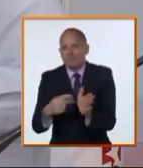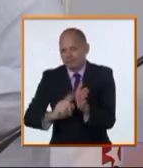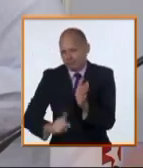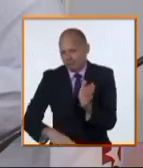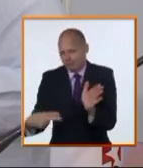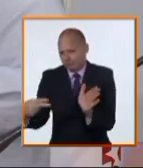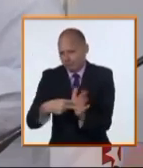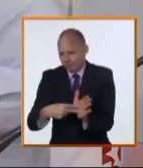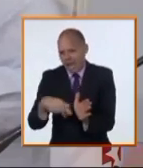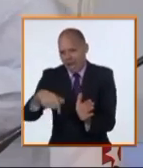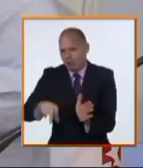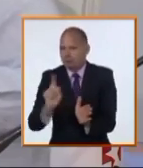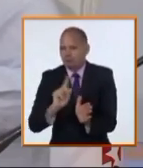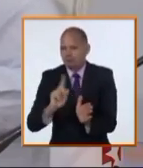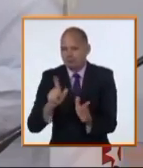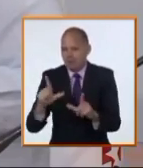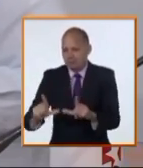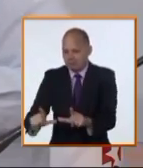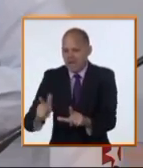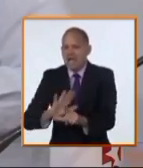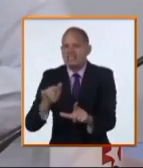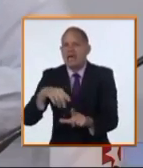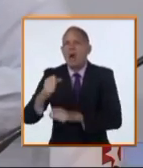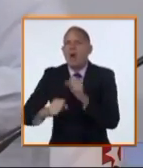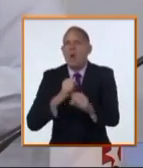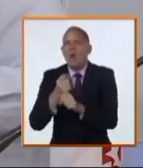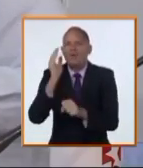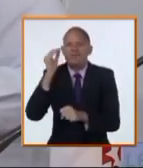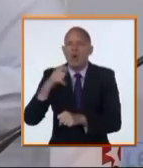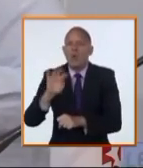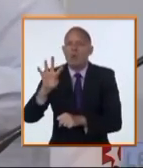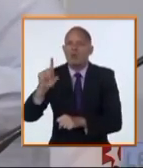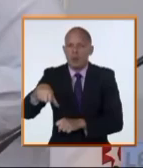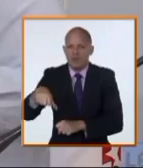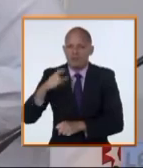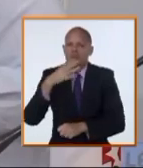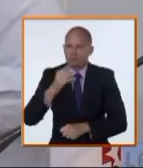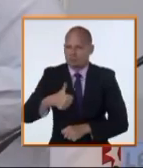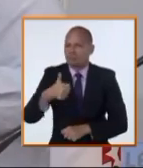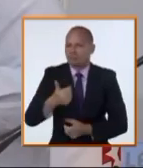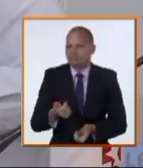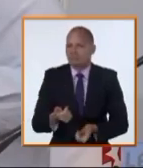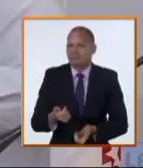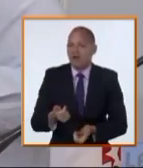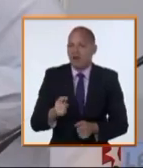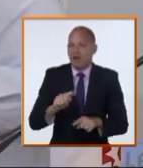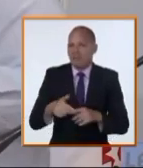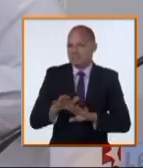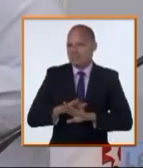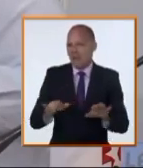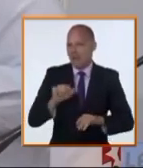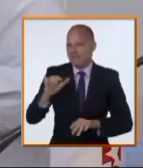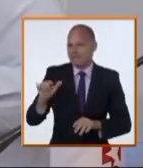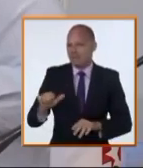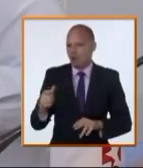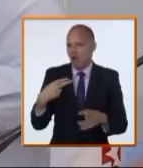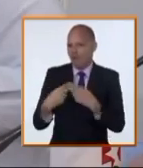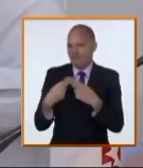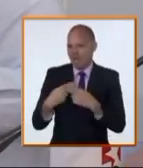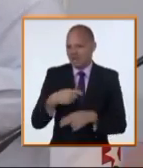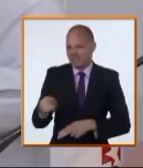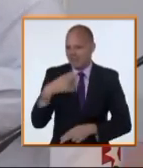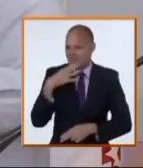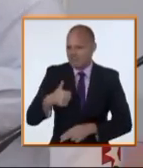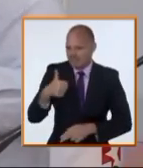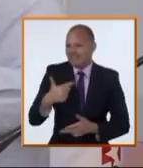4G queda mucha confiabilidad a los clientes porque se le lleva el post al cliente donde se encuentra el puede